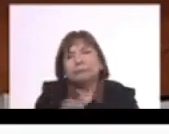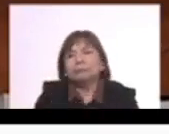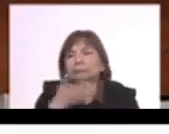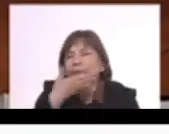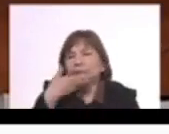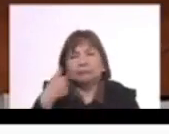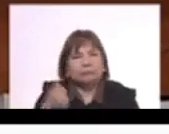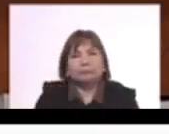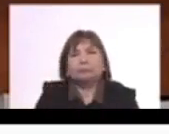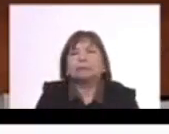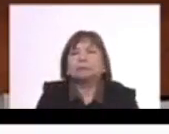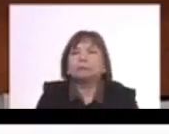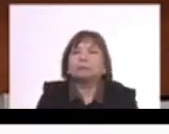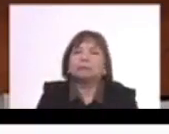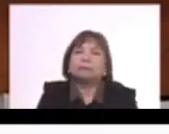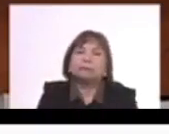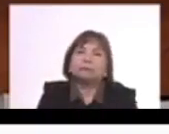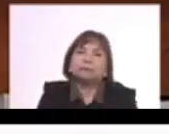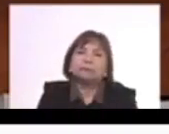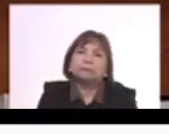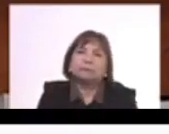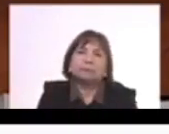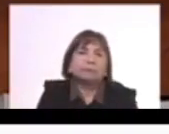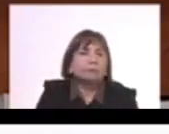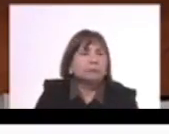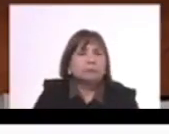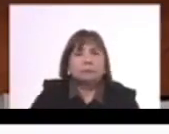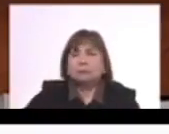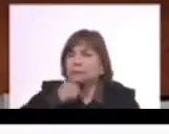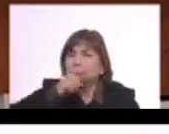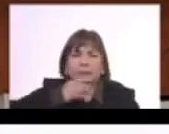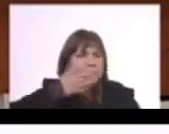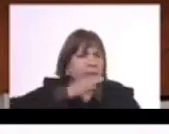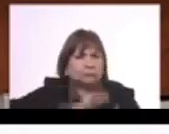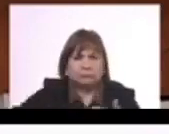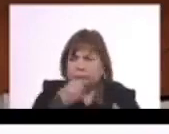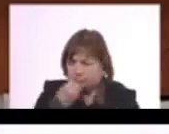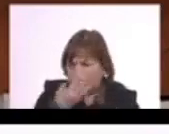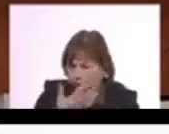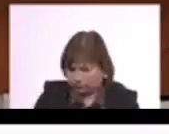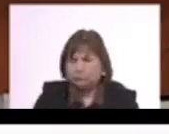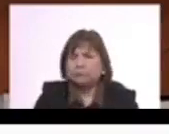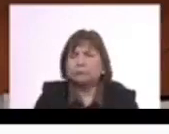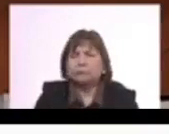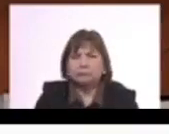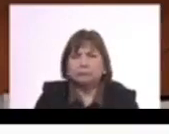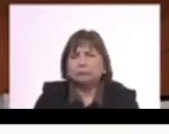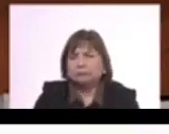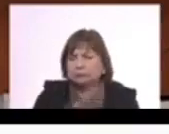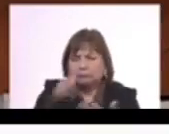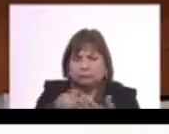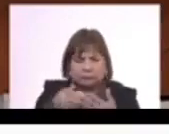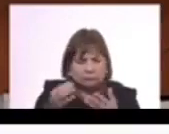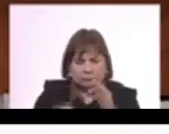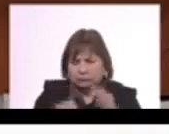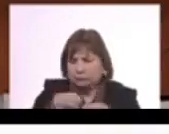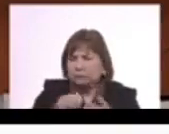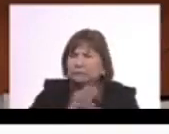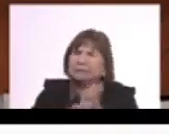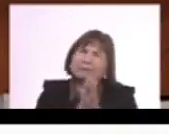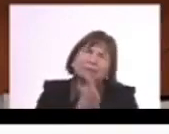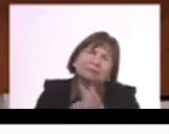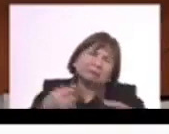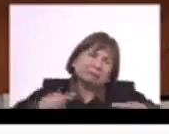mejor. Eso no es malo, eso es bueno. Y la convivencia entre peruanos, independientemente de antagonismos que a veces